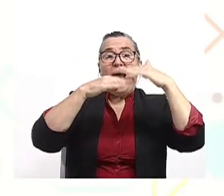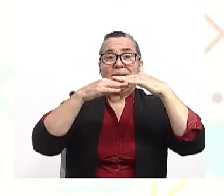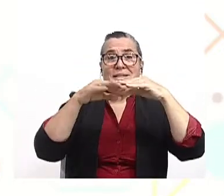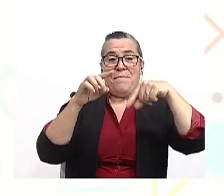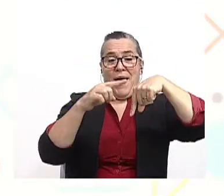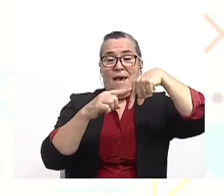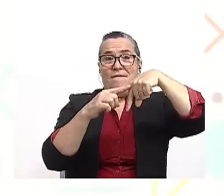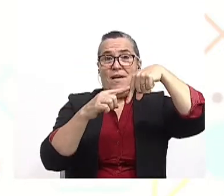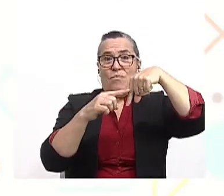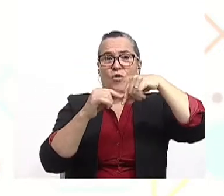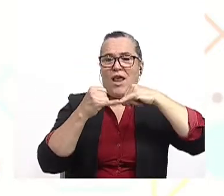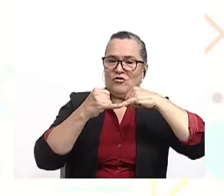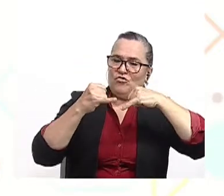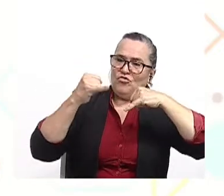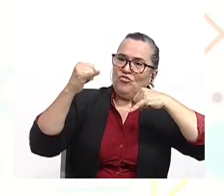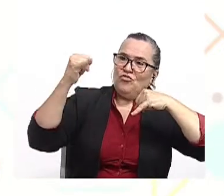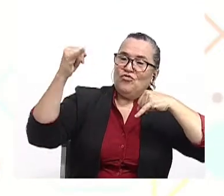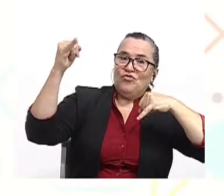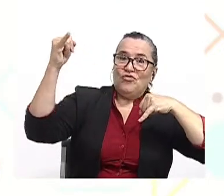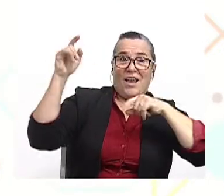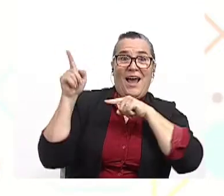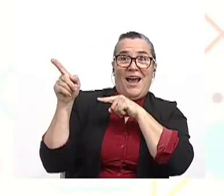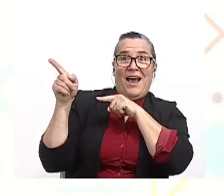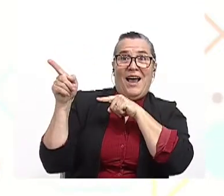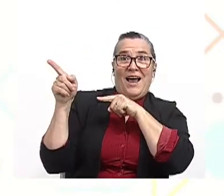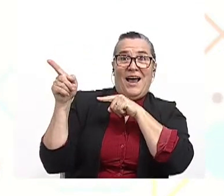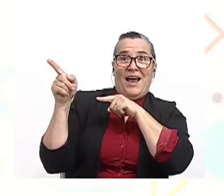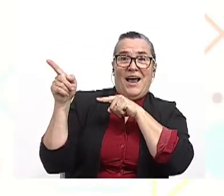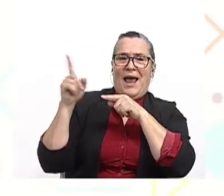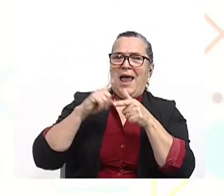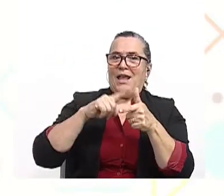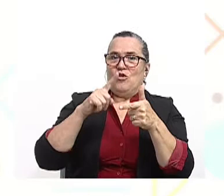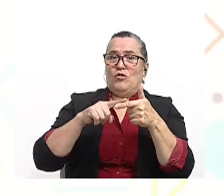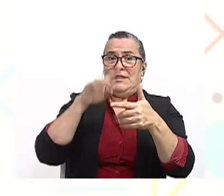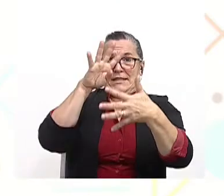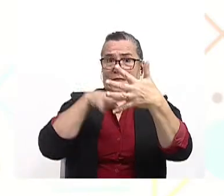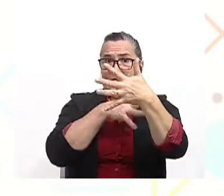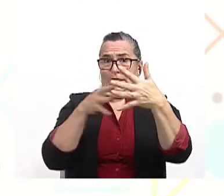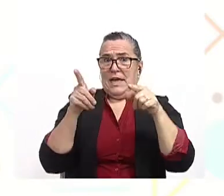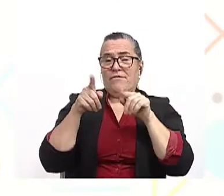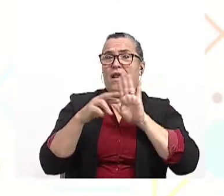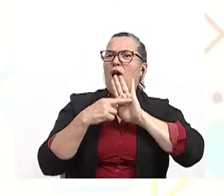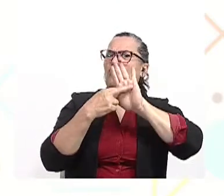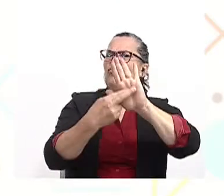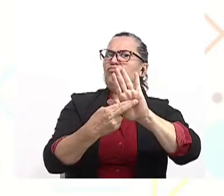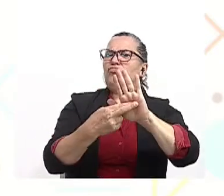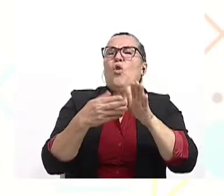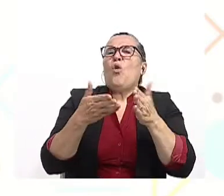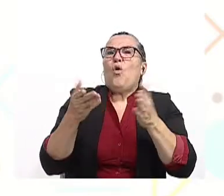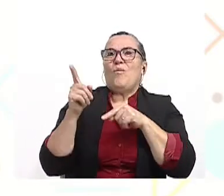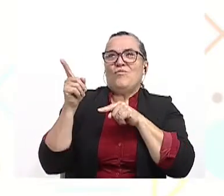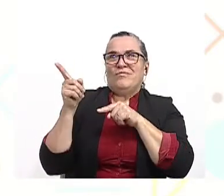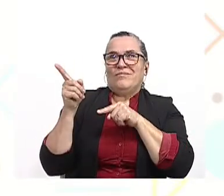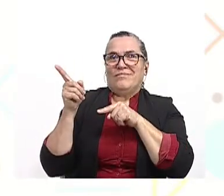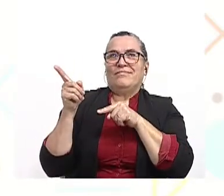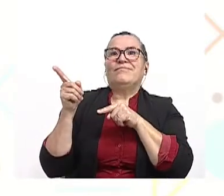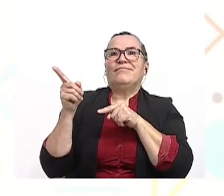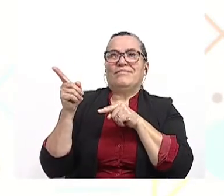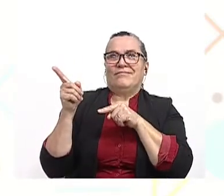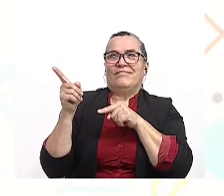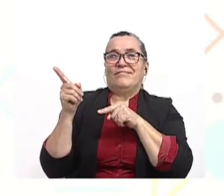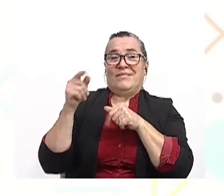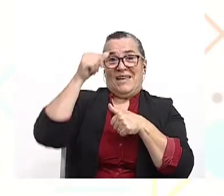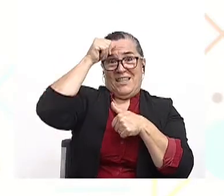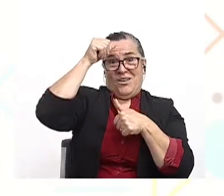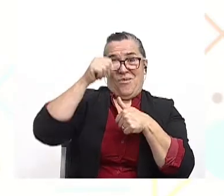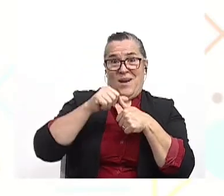una recta. Entonces, gráficamente lo podemos representar de esta forma. ¿Recuerdan la